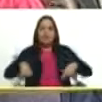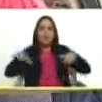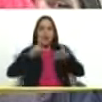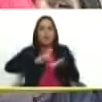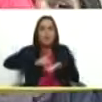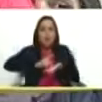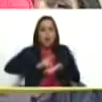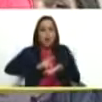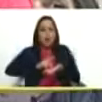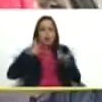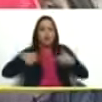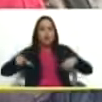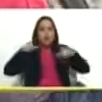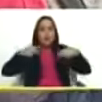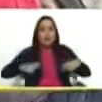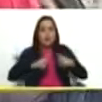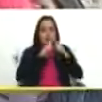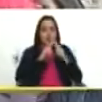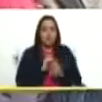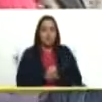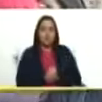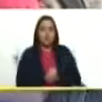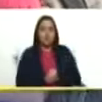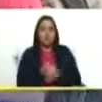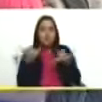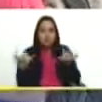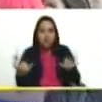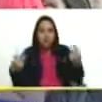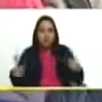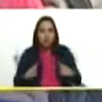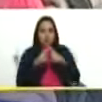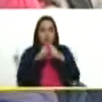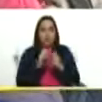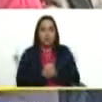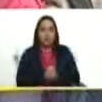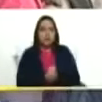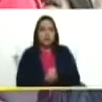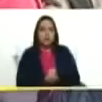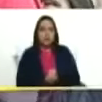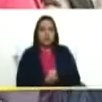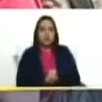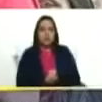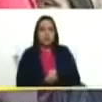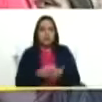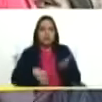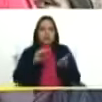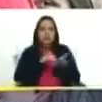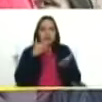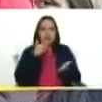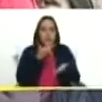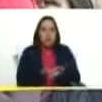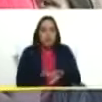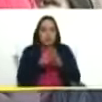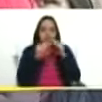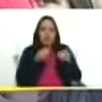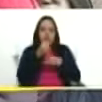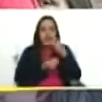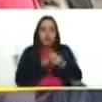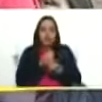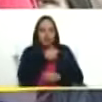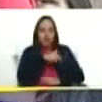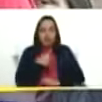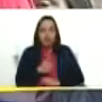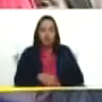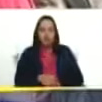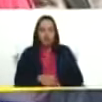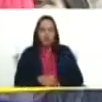encuentro. Nos encontramos, pues, y está de más, una vez más, agradecer todo lo que han hecho por nosotros, y no